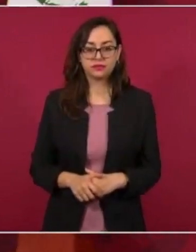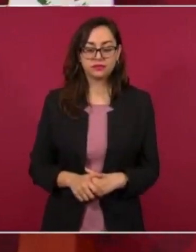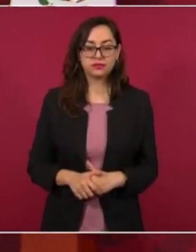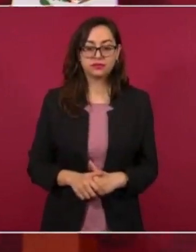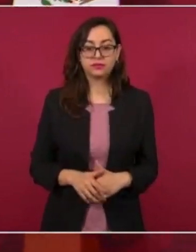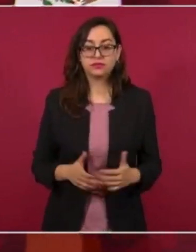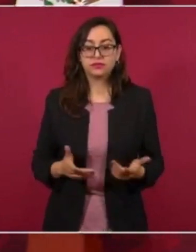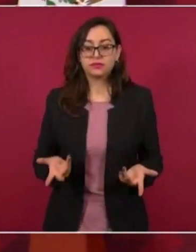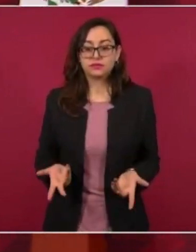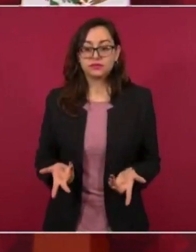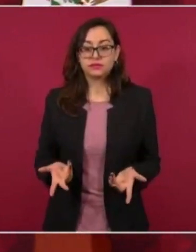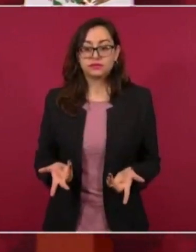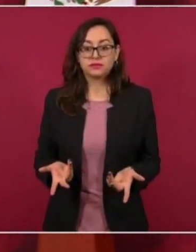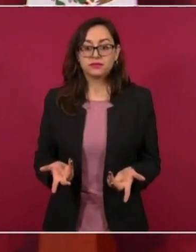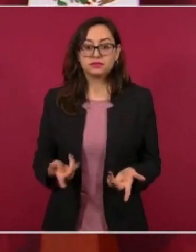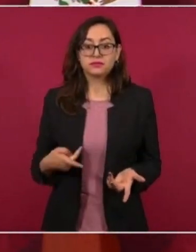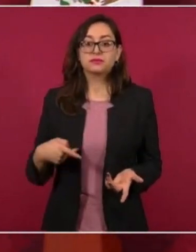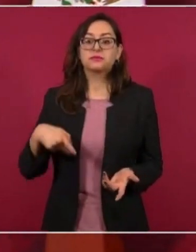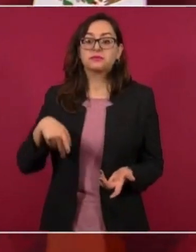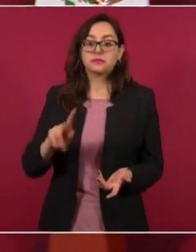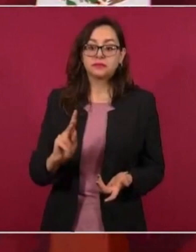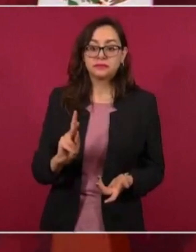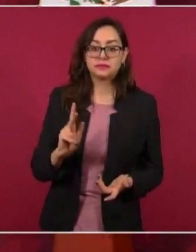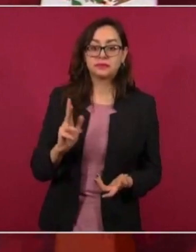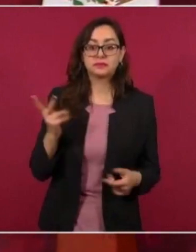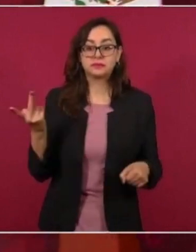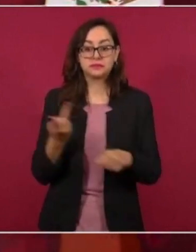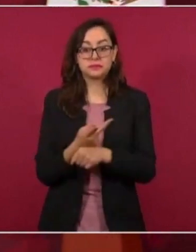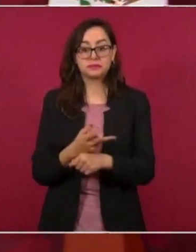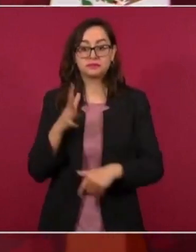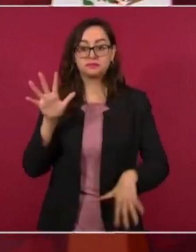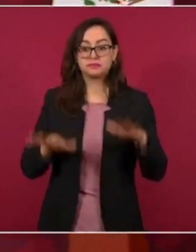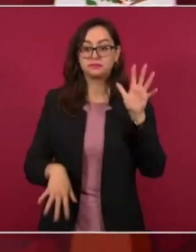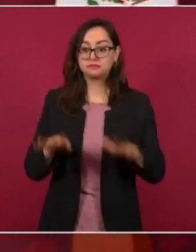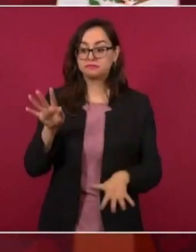como dicen los abogados, no se tipificaba